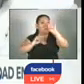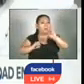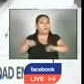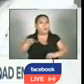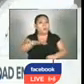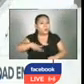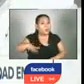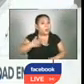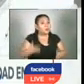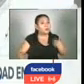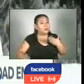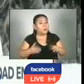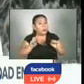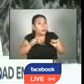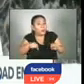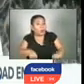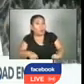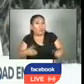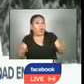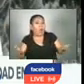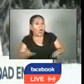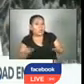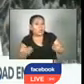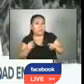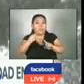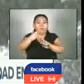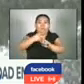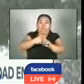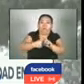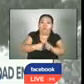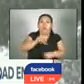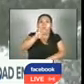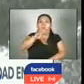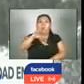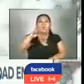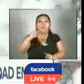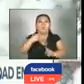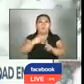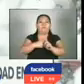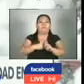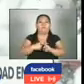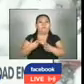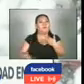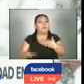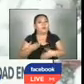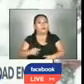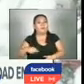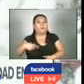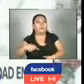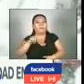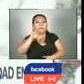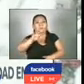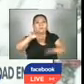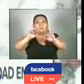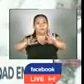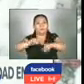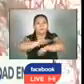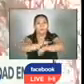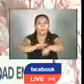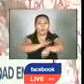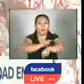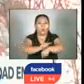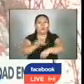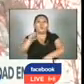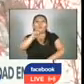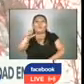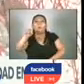del país podrían experimentar temperaturas de menos 40 grados centígrados durante las próximas 48 horas. El llamado ciclón